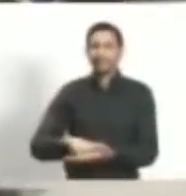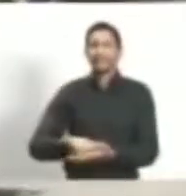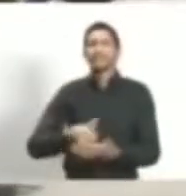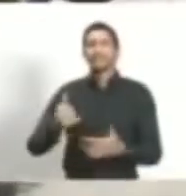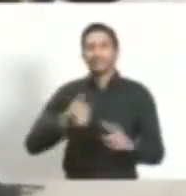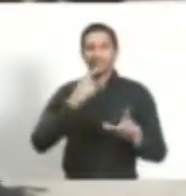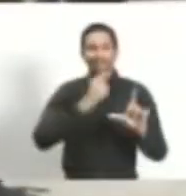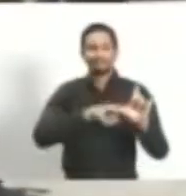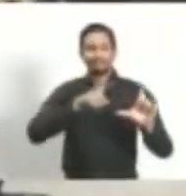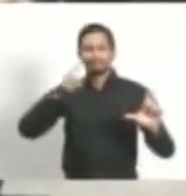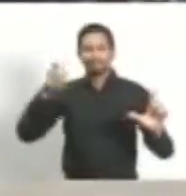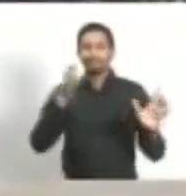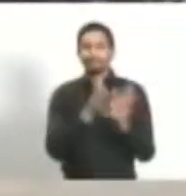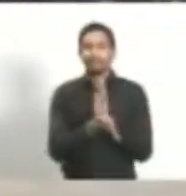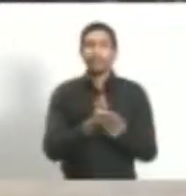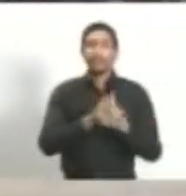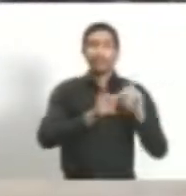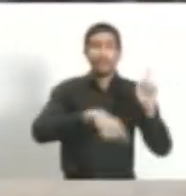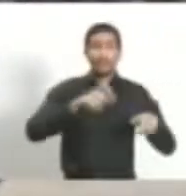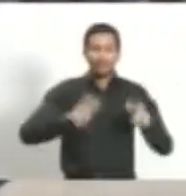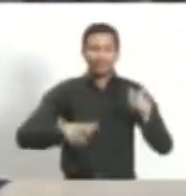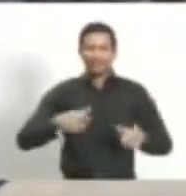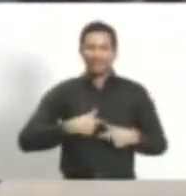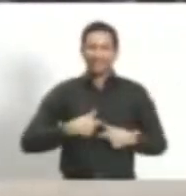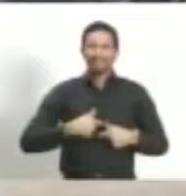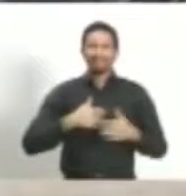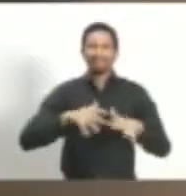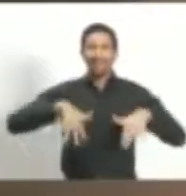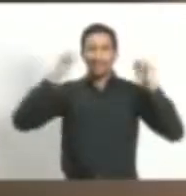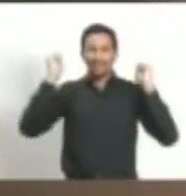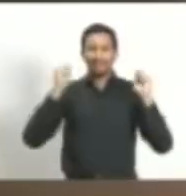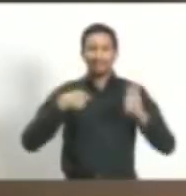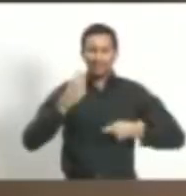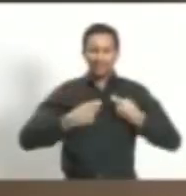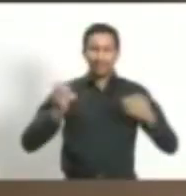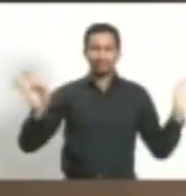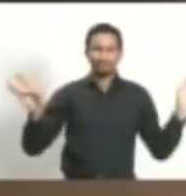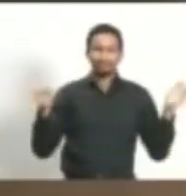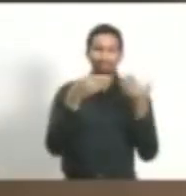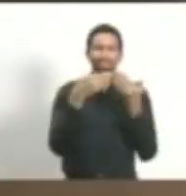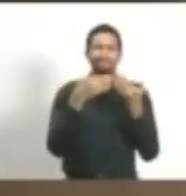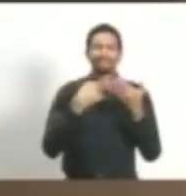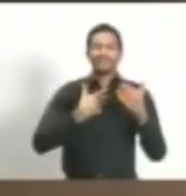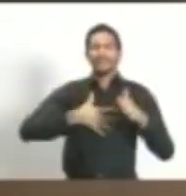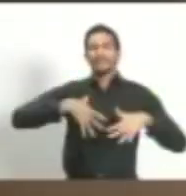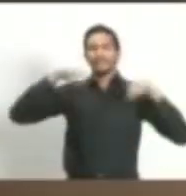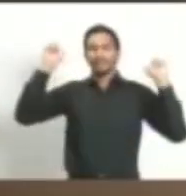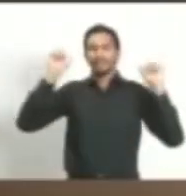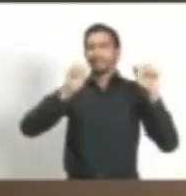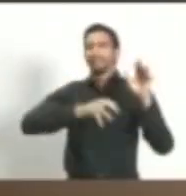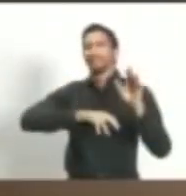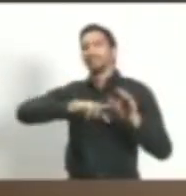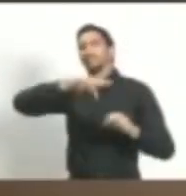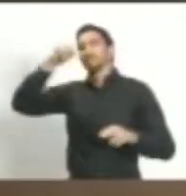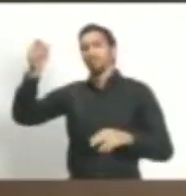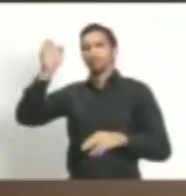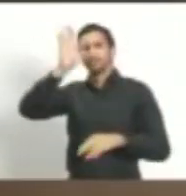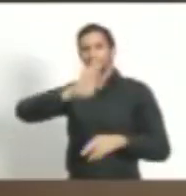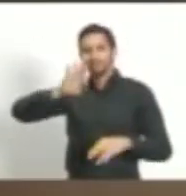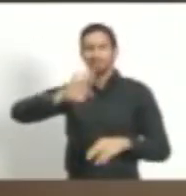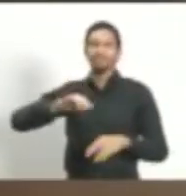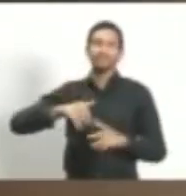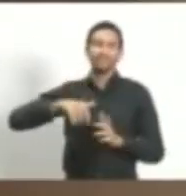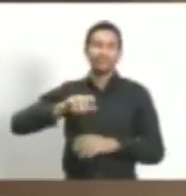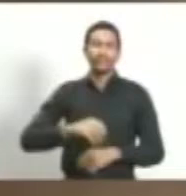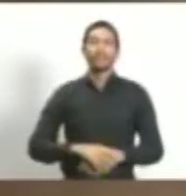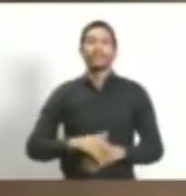ha preferido cerrar sus negocios o irse del departamento. Hace un año exactamente, el flagelo de la extorsión presentó un incremento